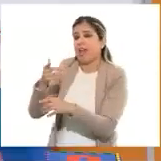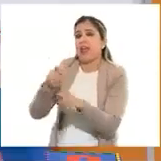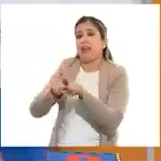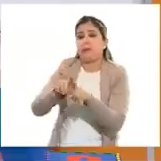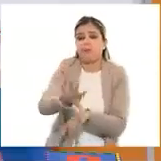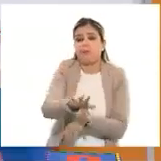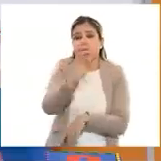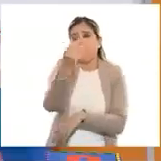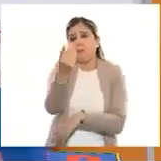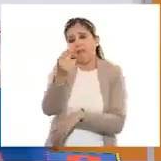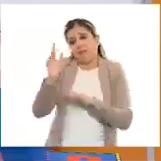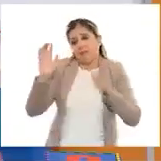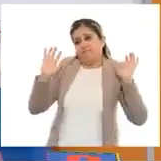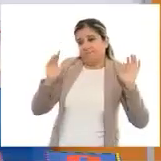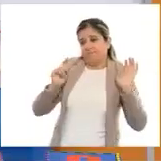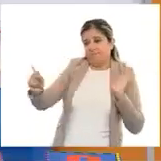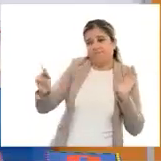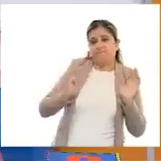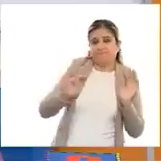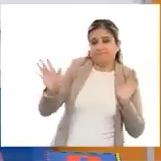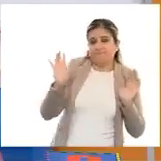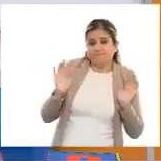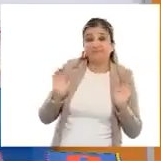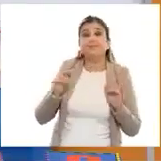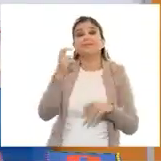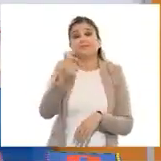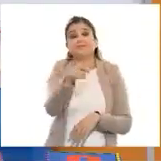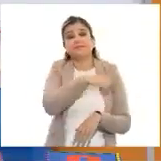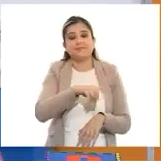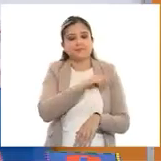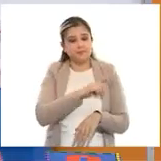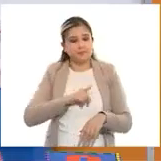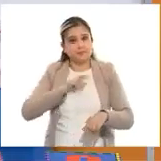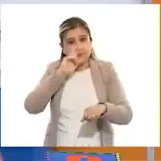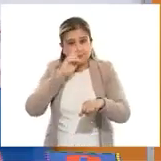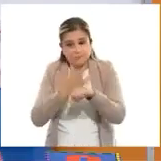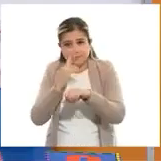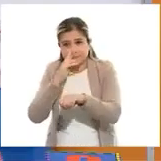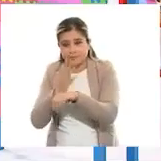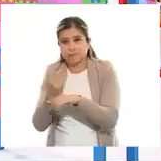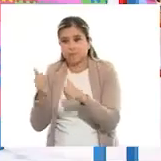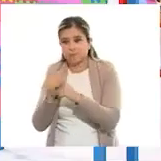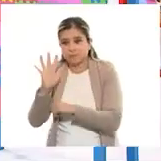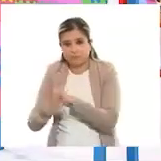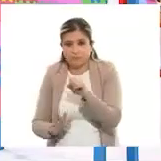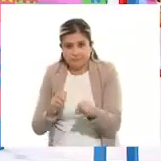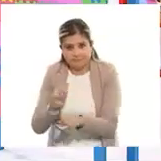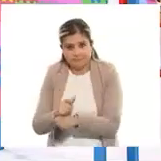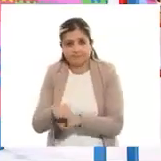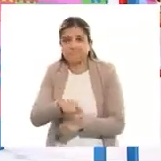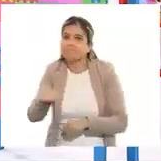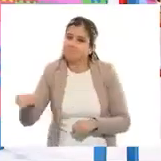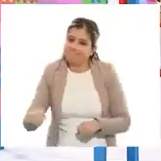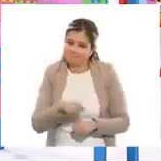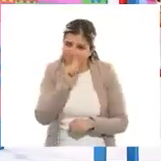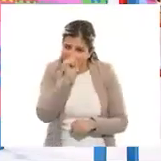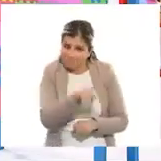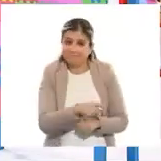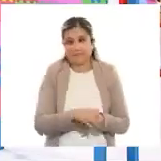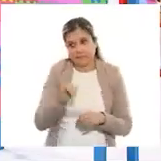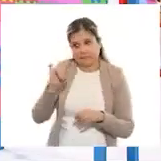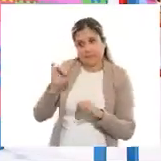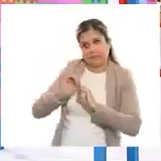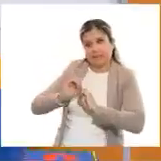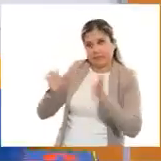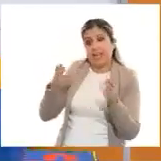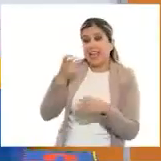qué importante. Quiere decir que entonces también tenemos que ser responsables con nuestras mascotas. Claro. Y eso es parte de lo que tenemos que hacer en el